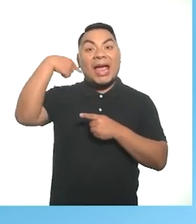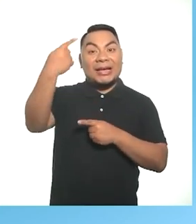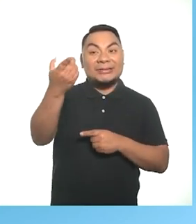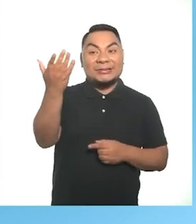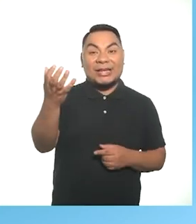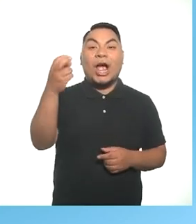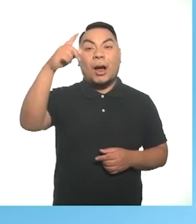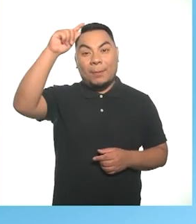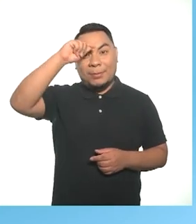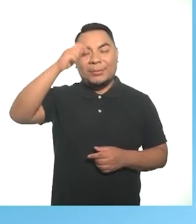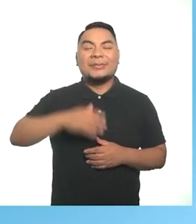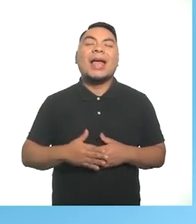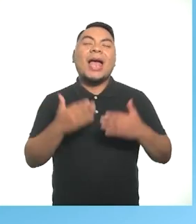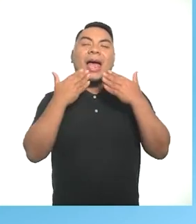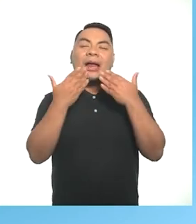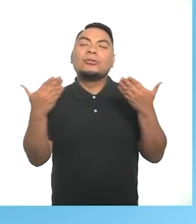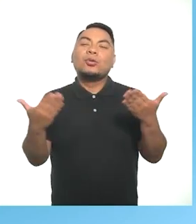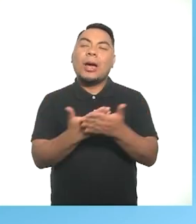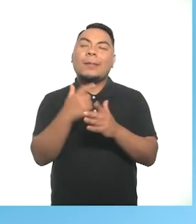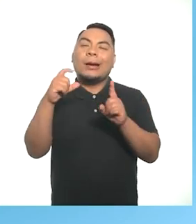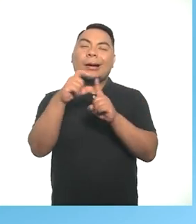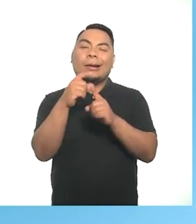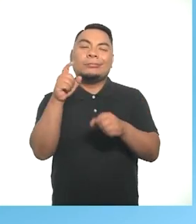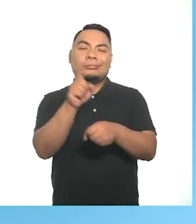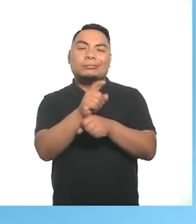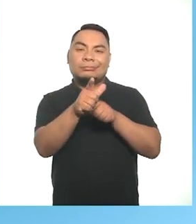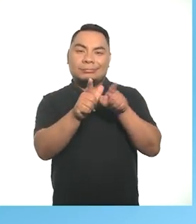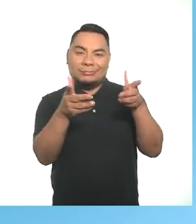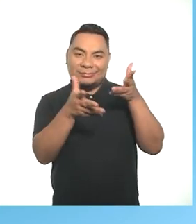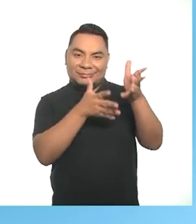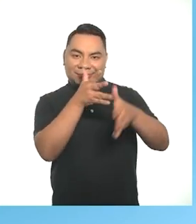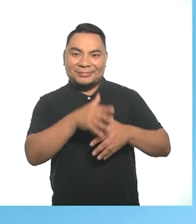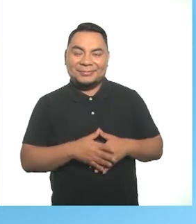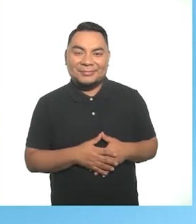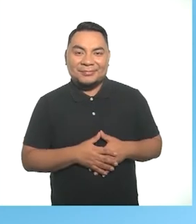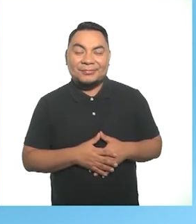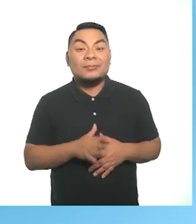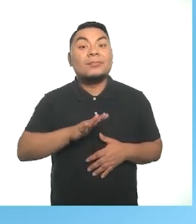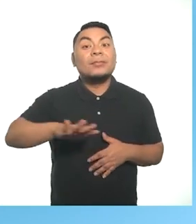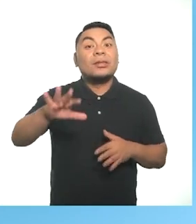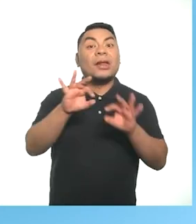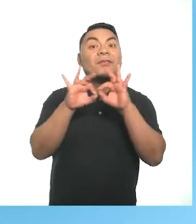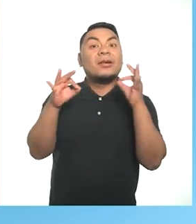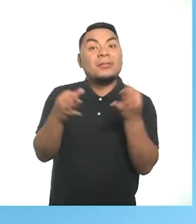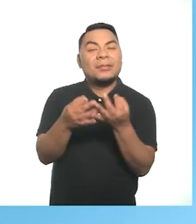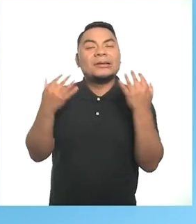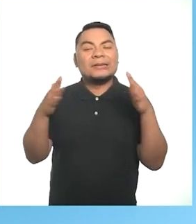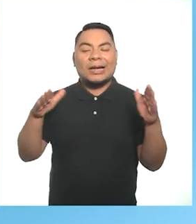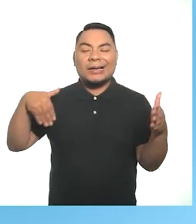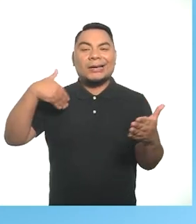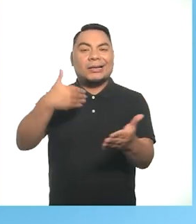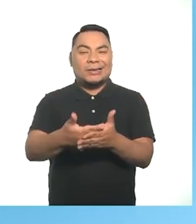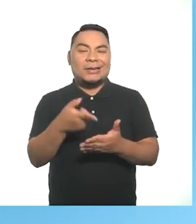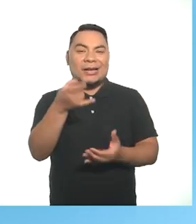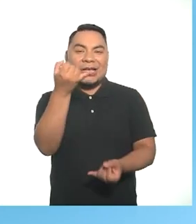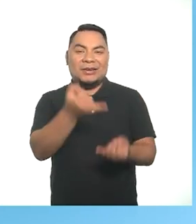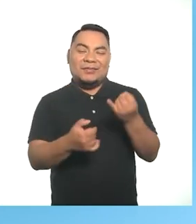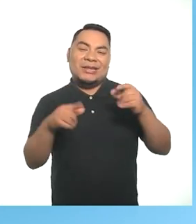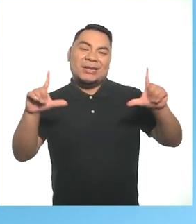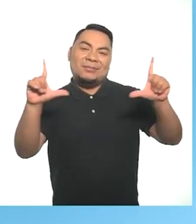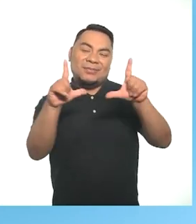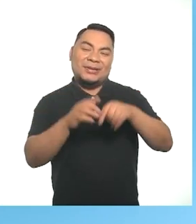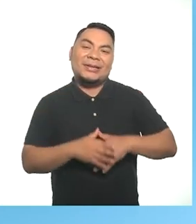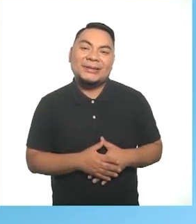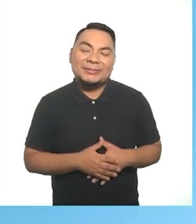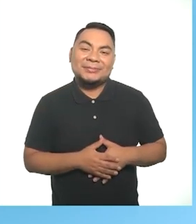¡Hasta pronto, Paul! Gracias por las nuevas palabras. Familias, Hemos llegado al final